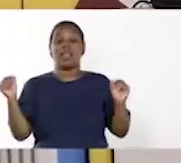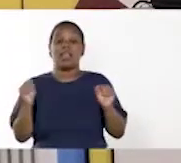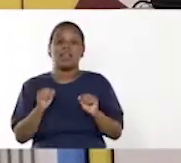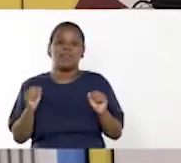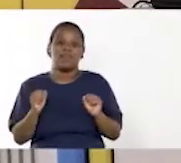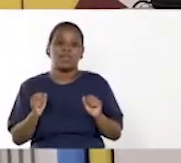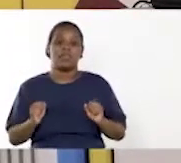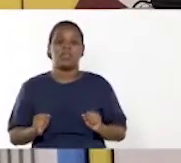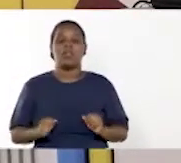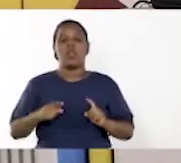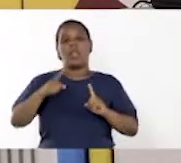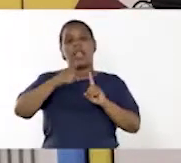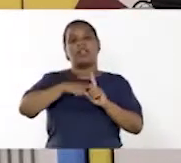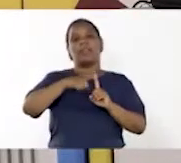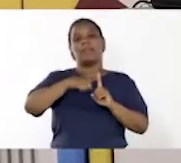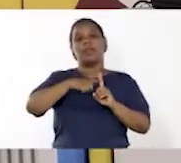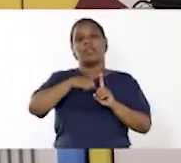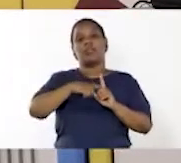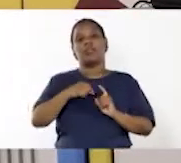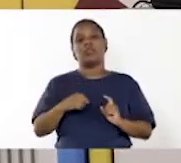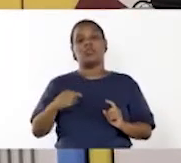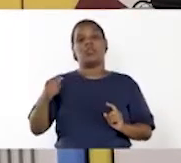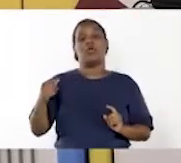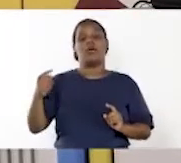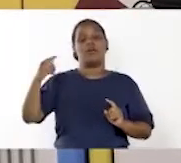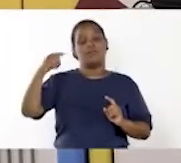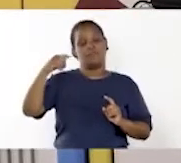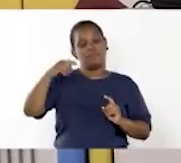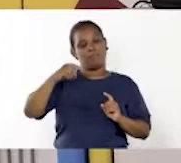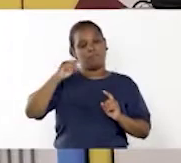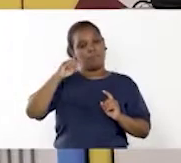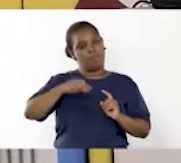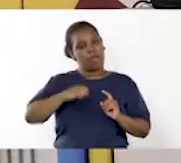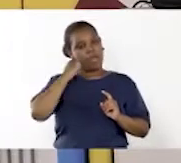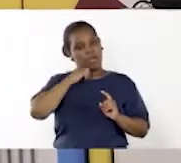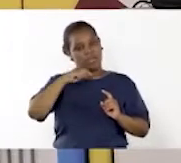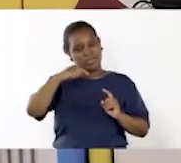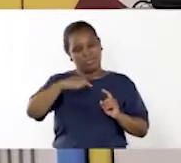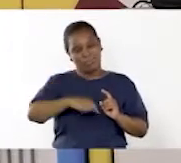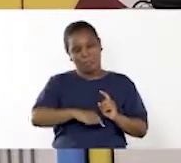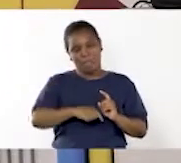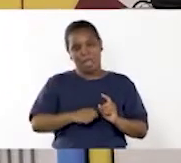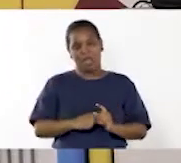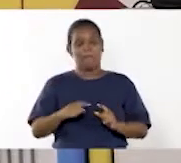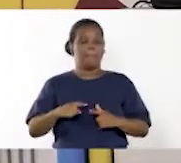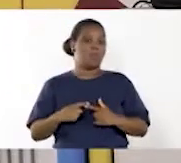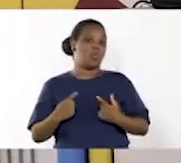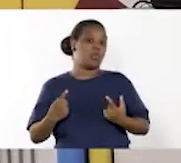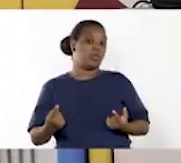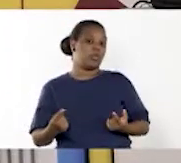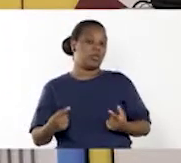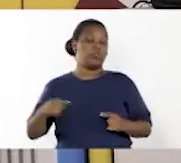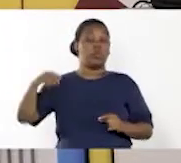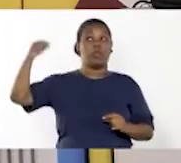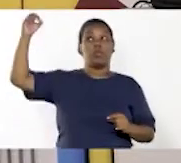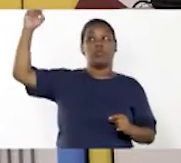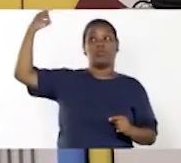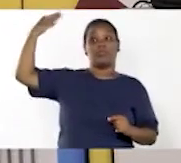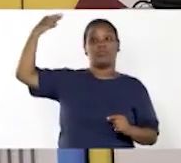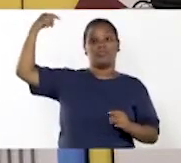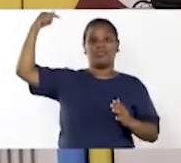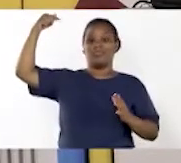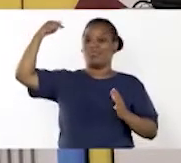invierno, las temperaturas van a ser más bajas. ¿Por qué? Porque los rayos solares no